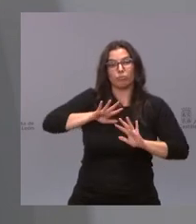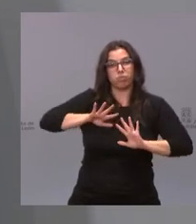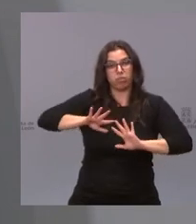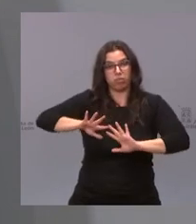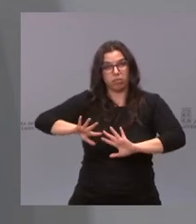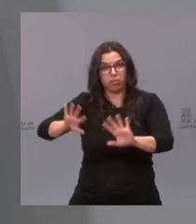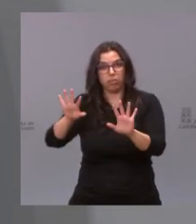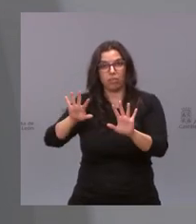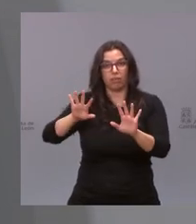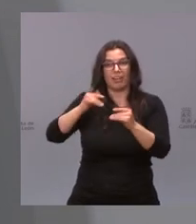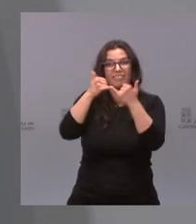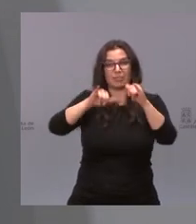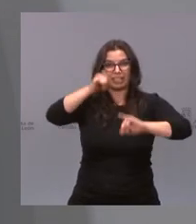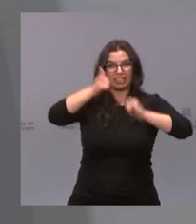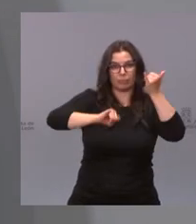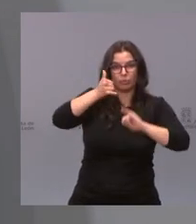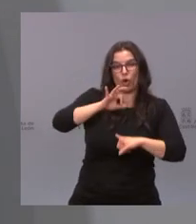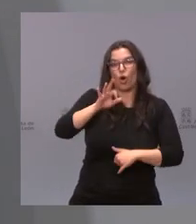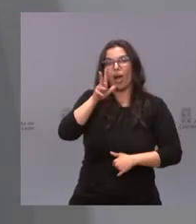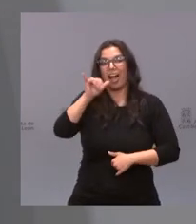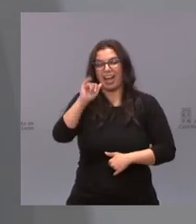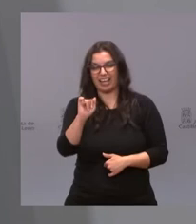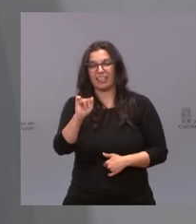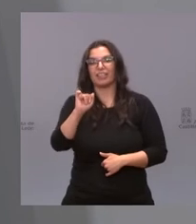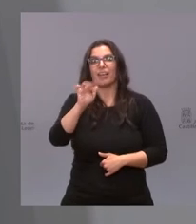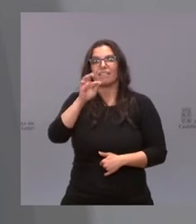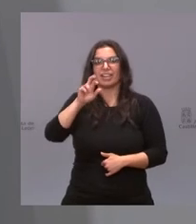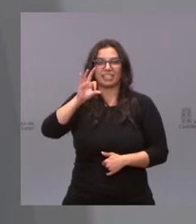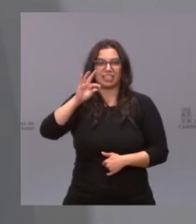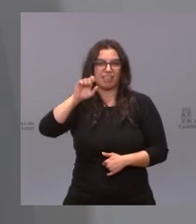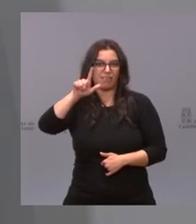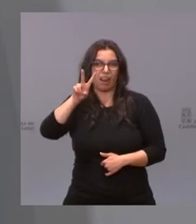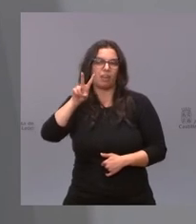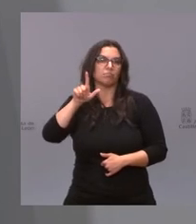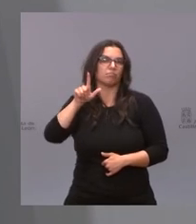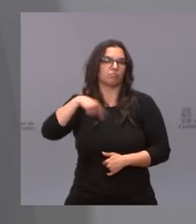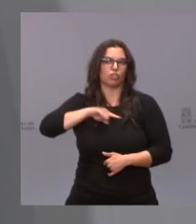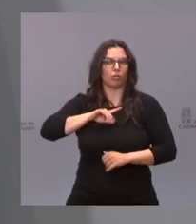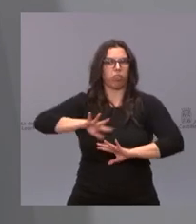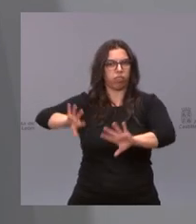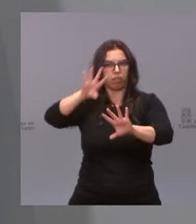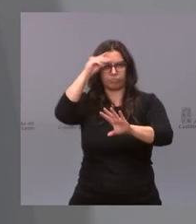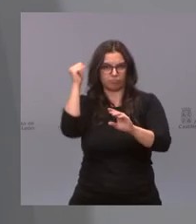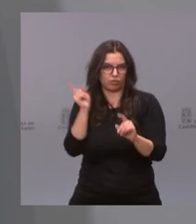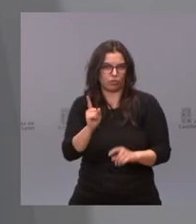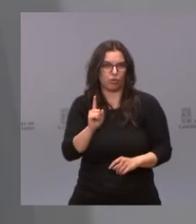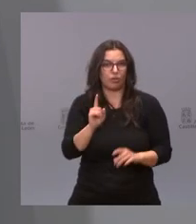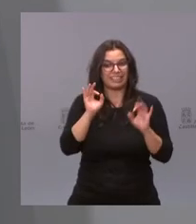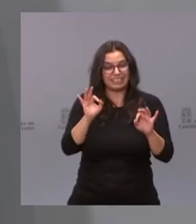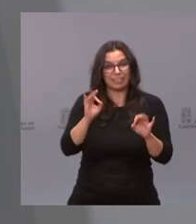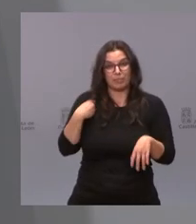al Festival de Titirimunde o al High Festival? No, ya puedo asegurarle que no es así. Nosotros, concretamente, con el High